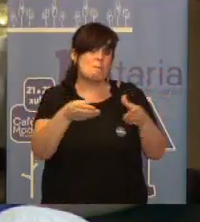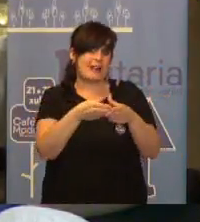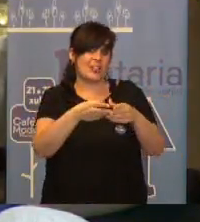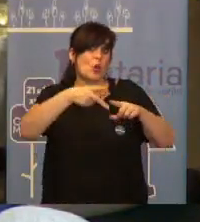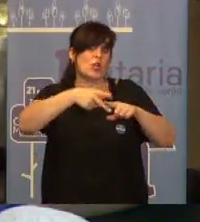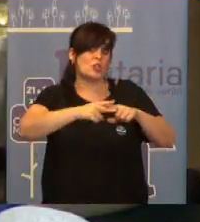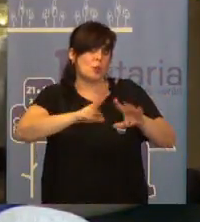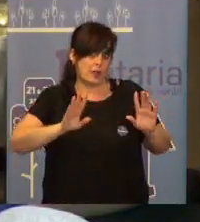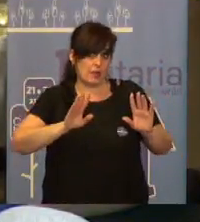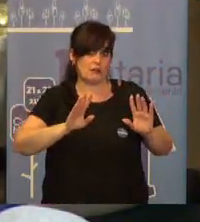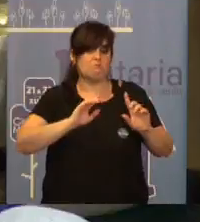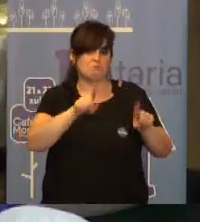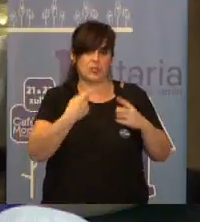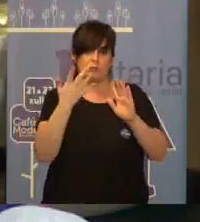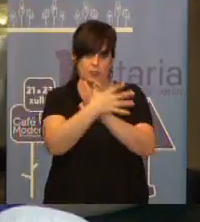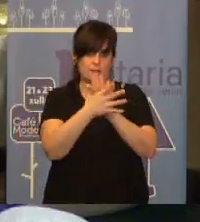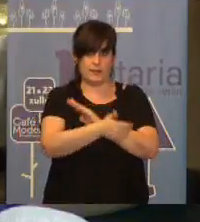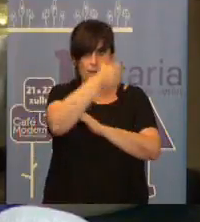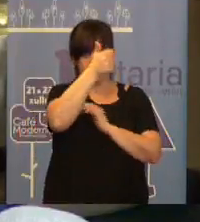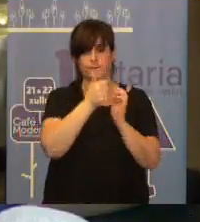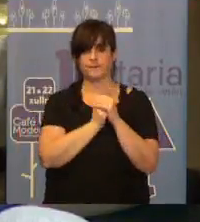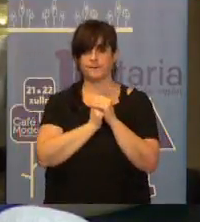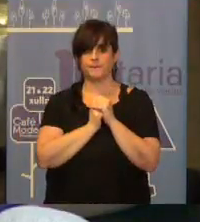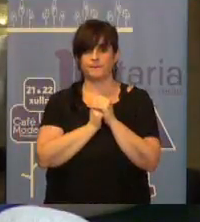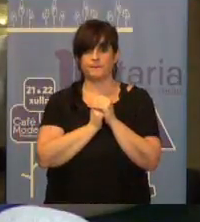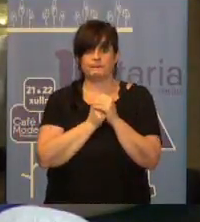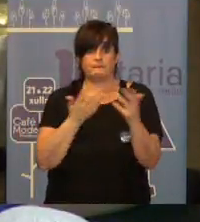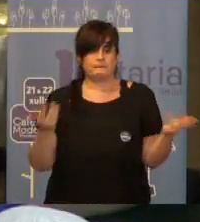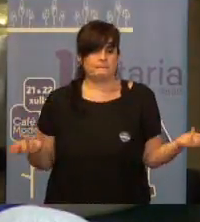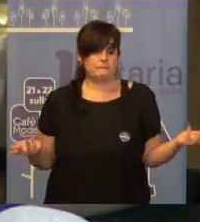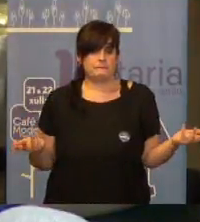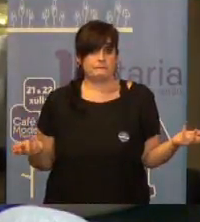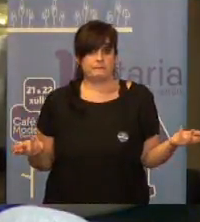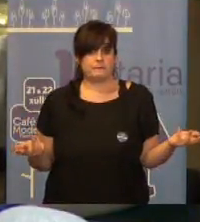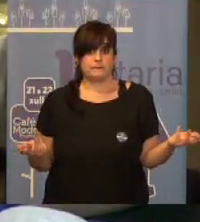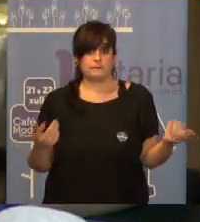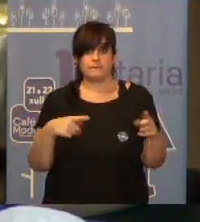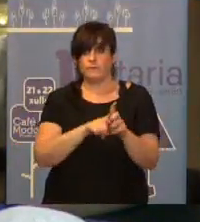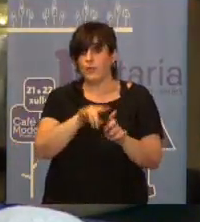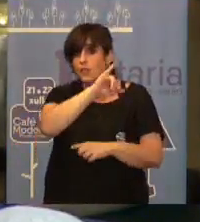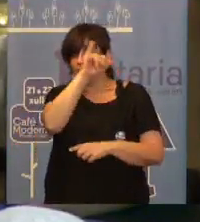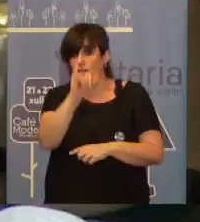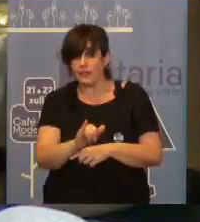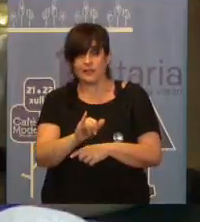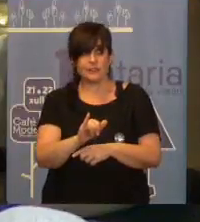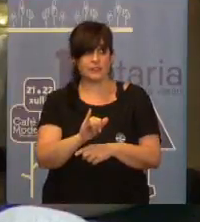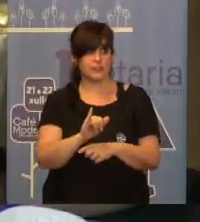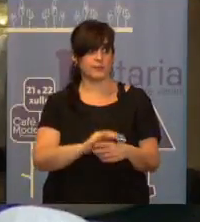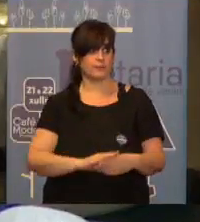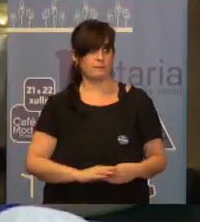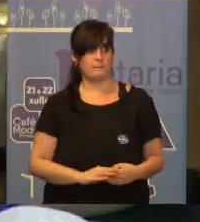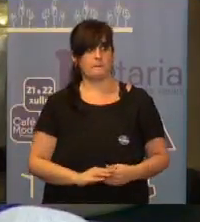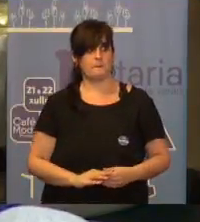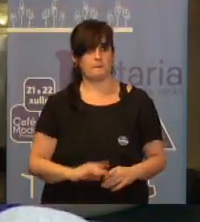da que despois tamén falarei del, non? E, polo tanto, unha crisis paradigmática e